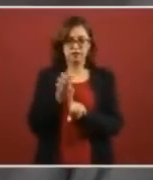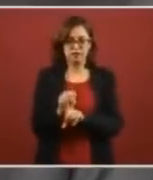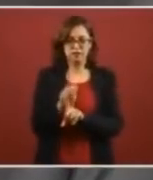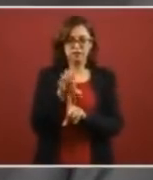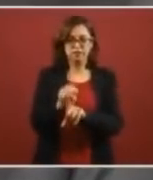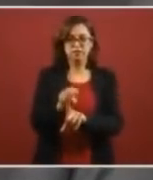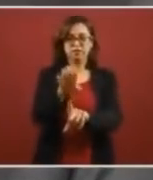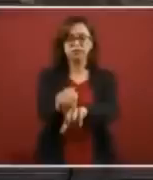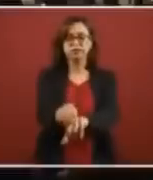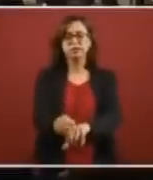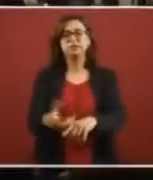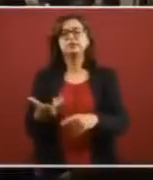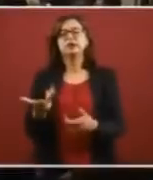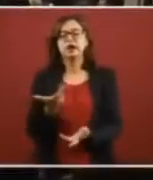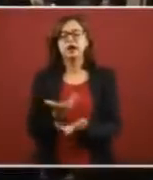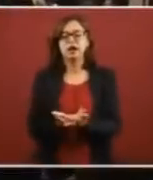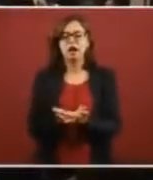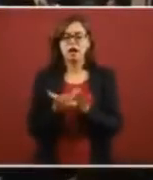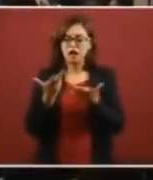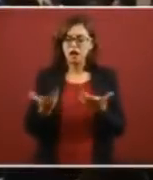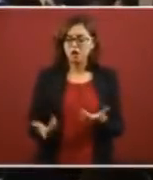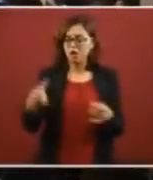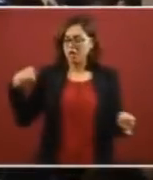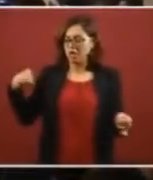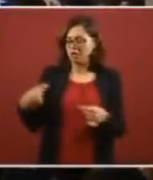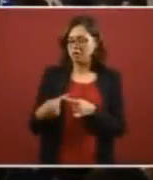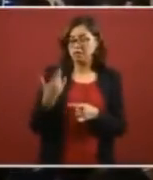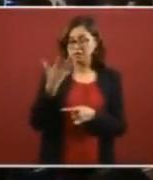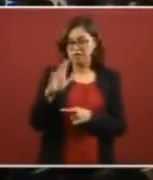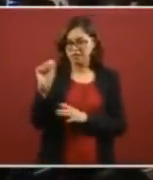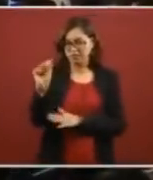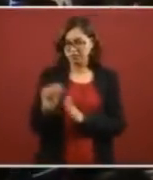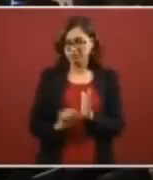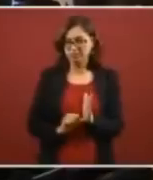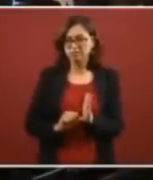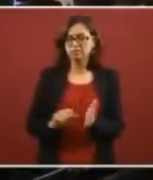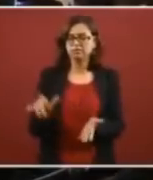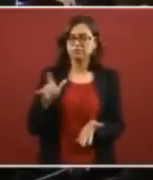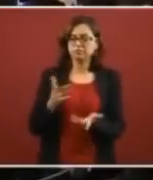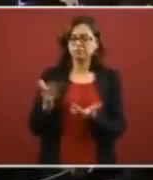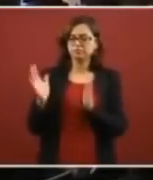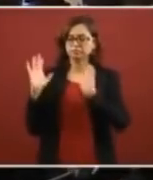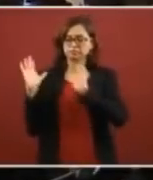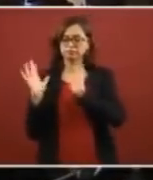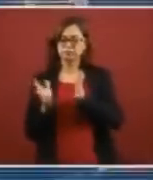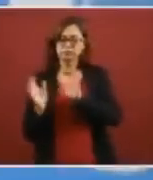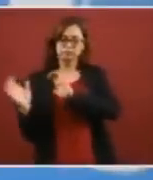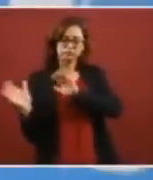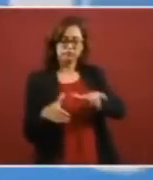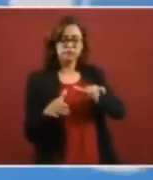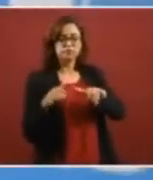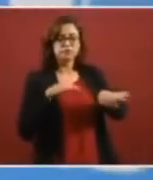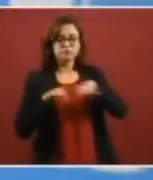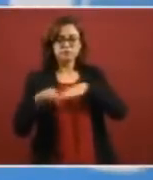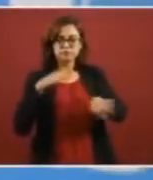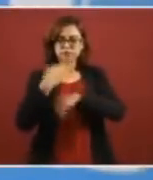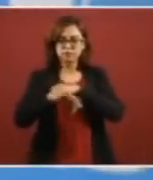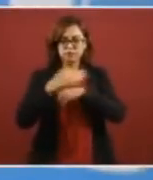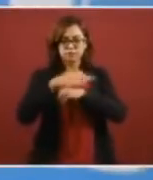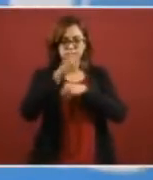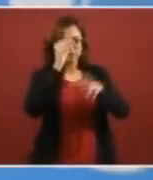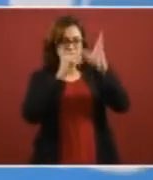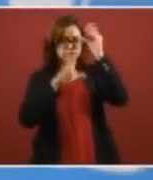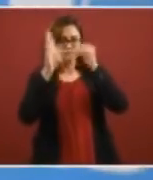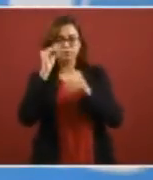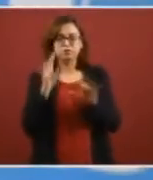significa que ahora, a 10 meses del gobierno, estén trabajando como aprendices